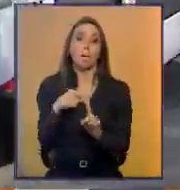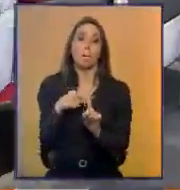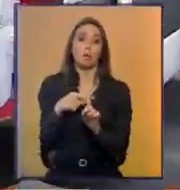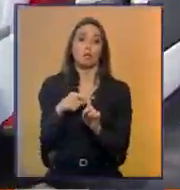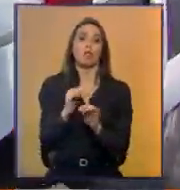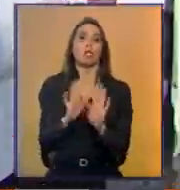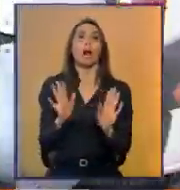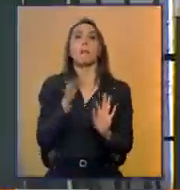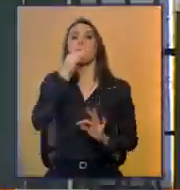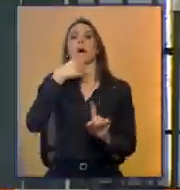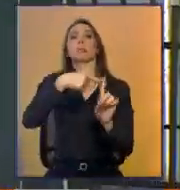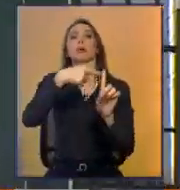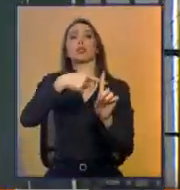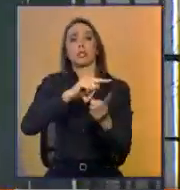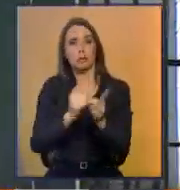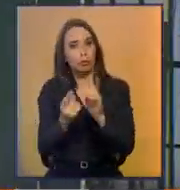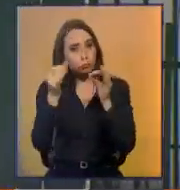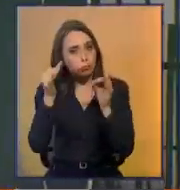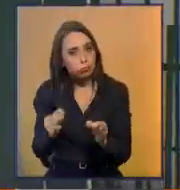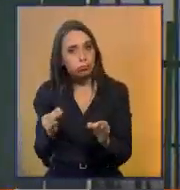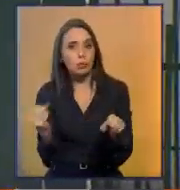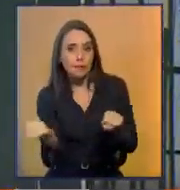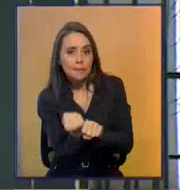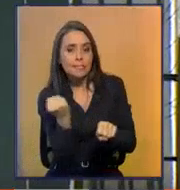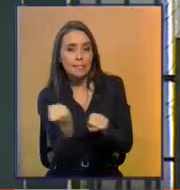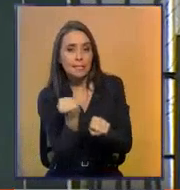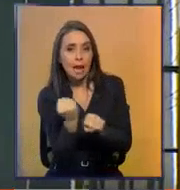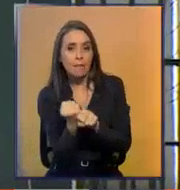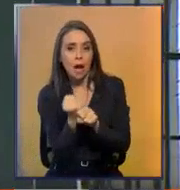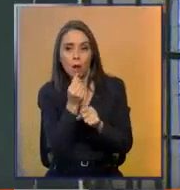solo en eso y sea el reflejo de un trabajo que en el